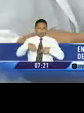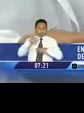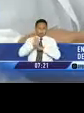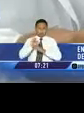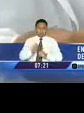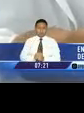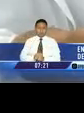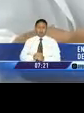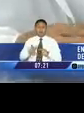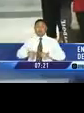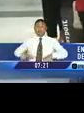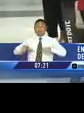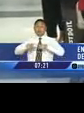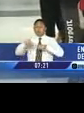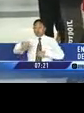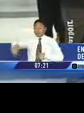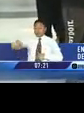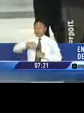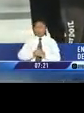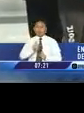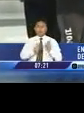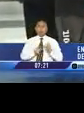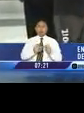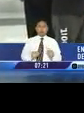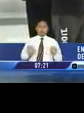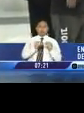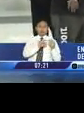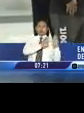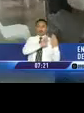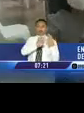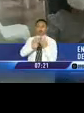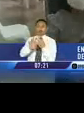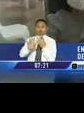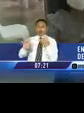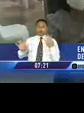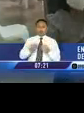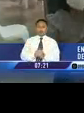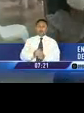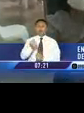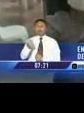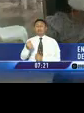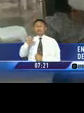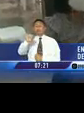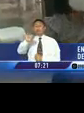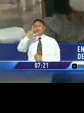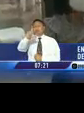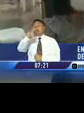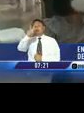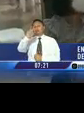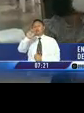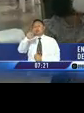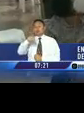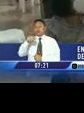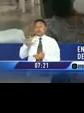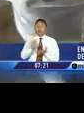En los puntos habilitados cada vez hay más presencia de ciudadanos. Silvana Román, por ejemplo, acudió al Colegio Benalcázar de Quito para